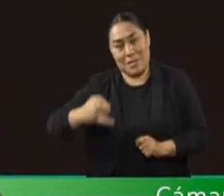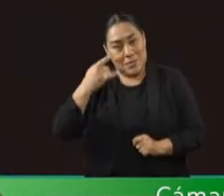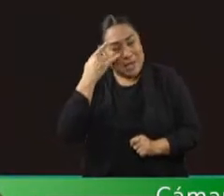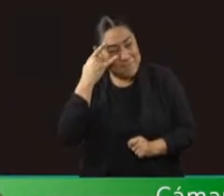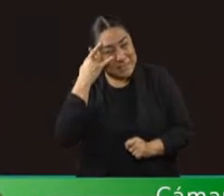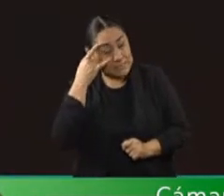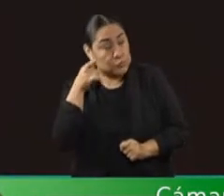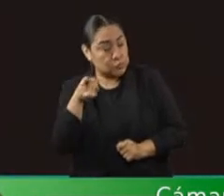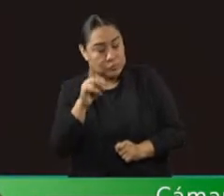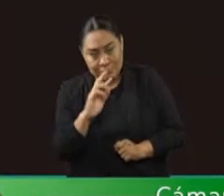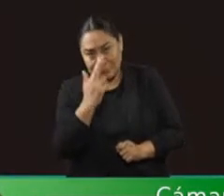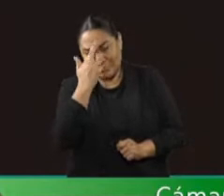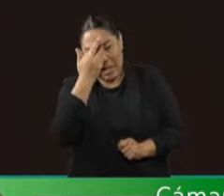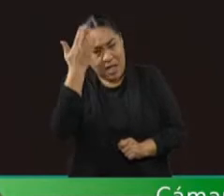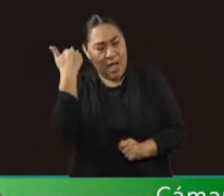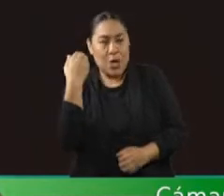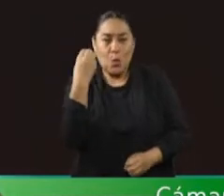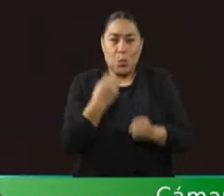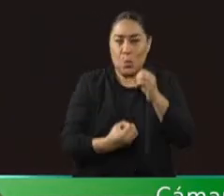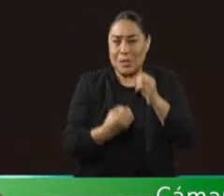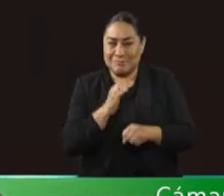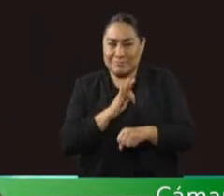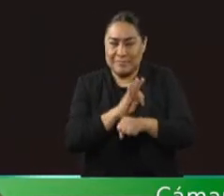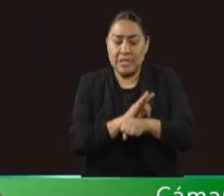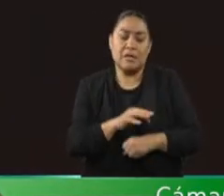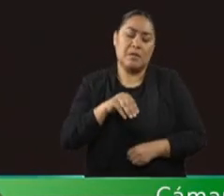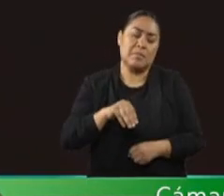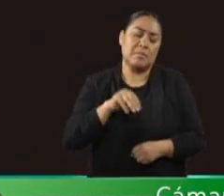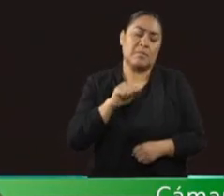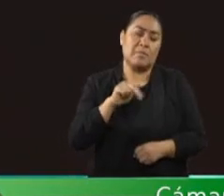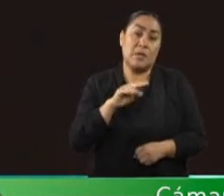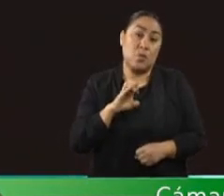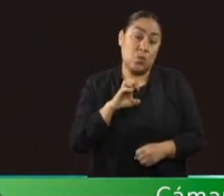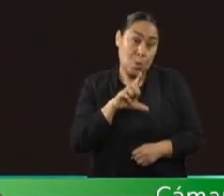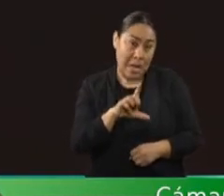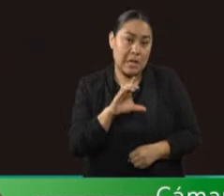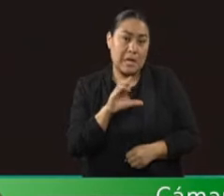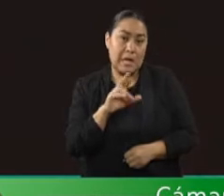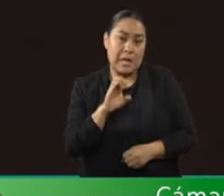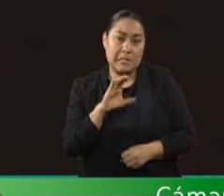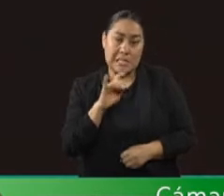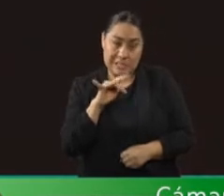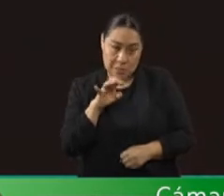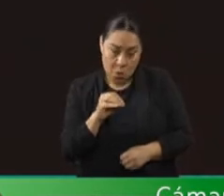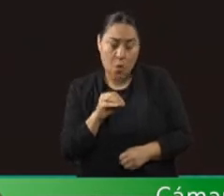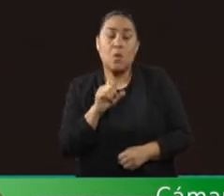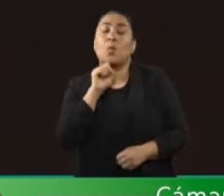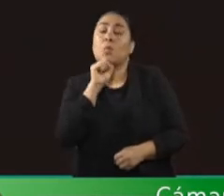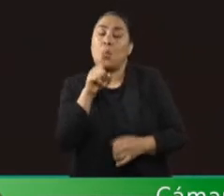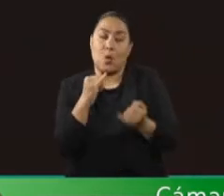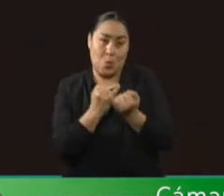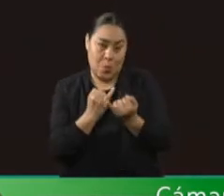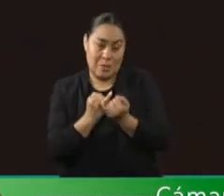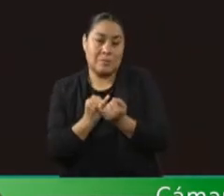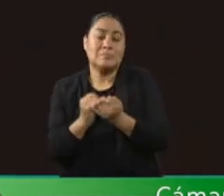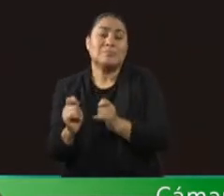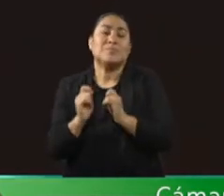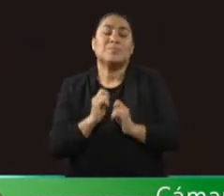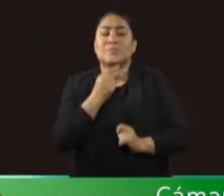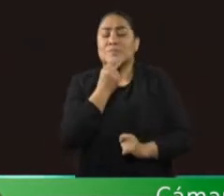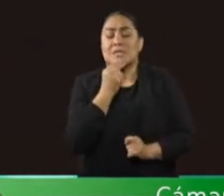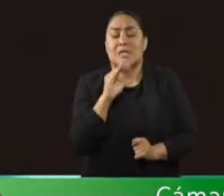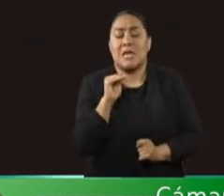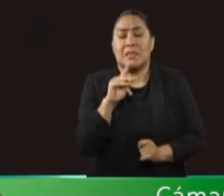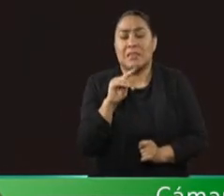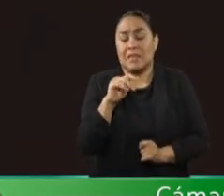creadores del juicio de amparo Manuel cresencio rejón así como también en nombre de Rude sdo cantarel